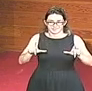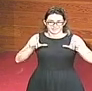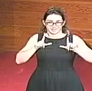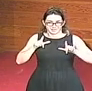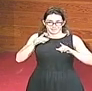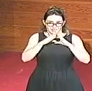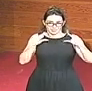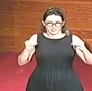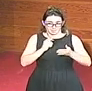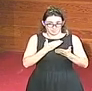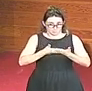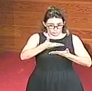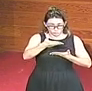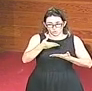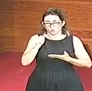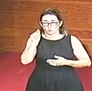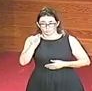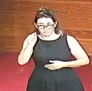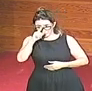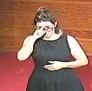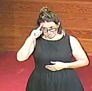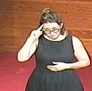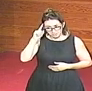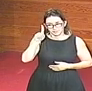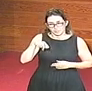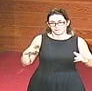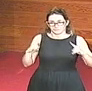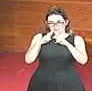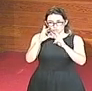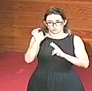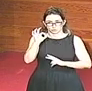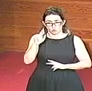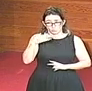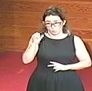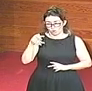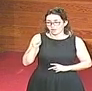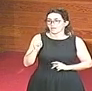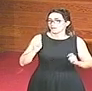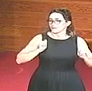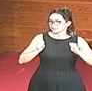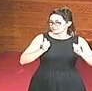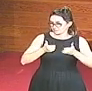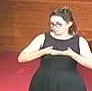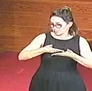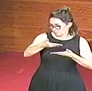Universidad Complutense de Madrid y la Universidad de la Sorbona en París, y además es máster en periodismo de El País UAM.